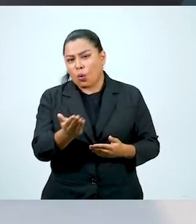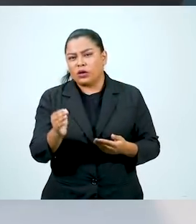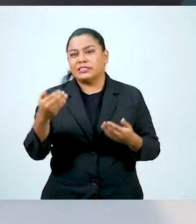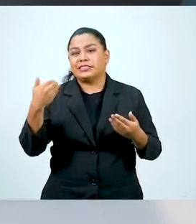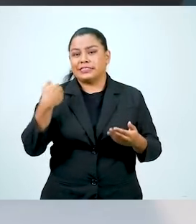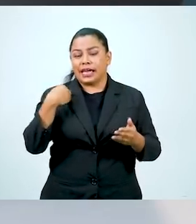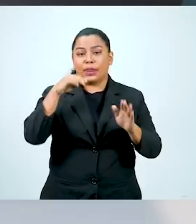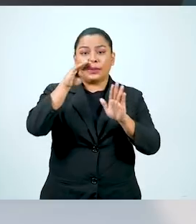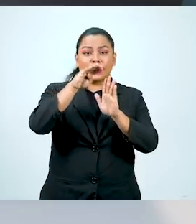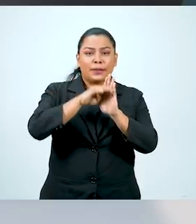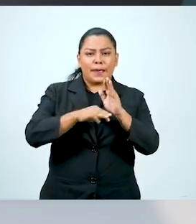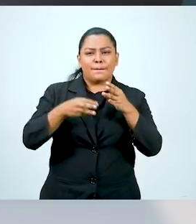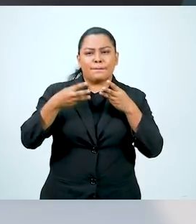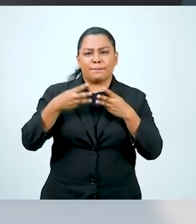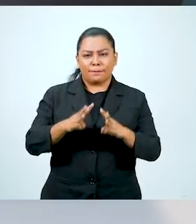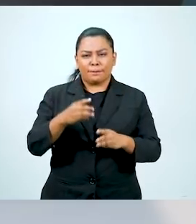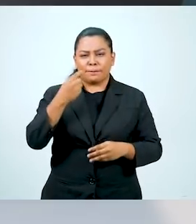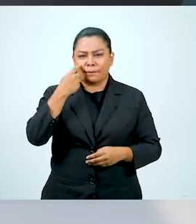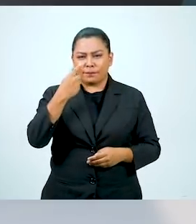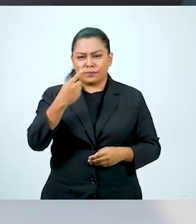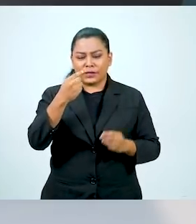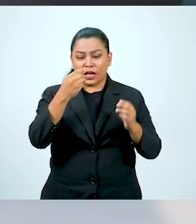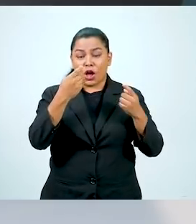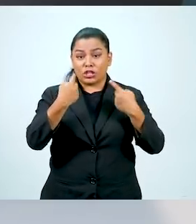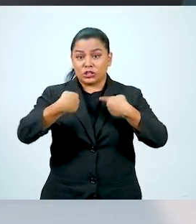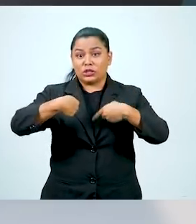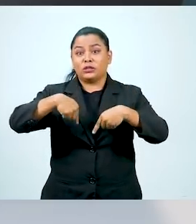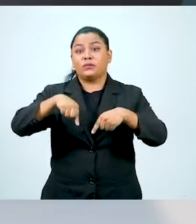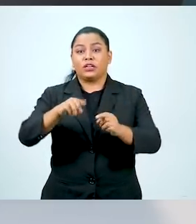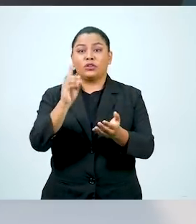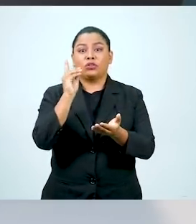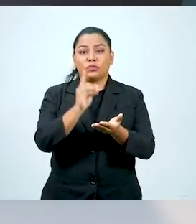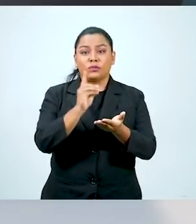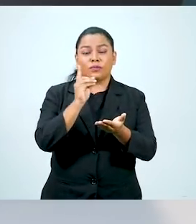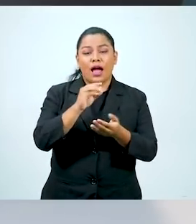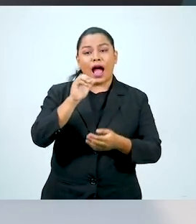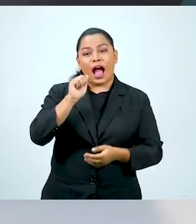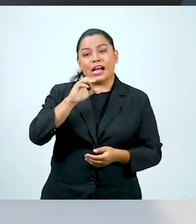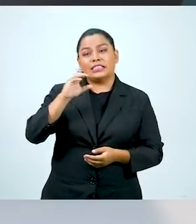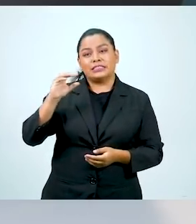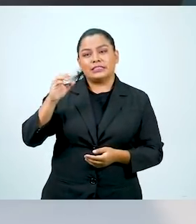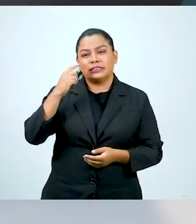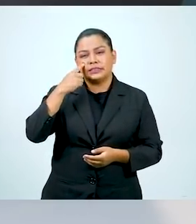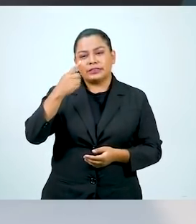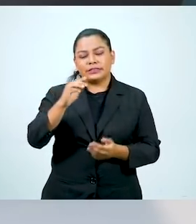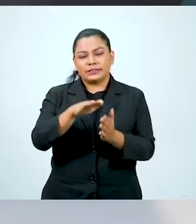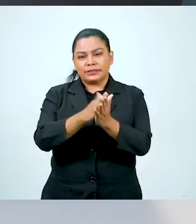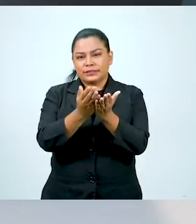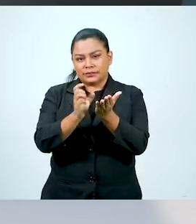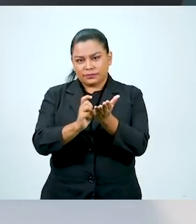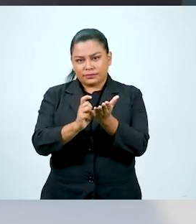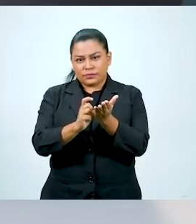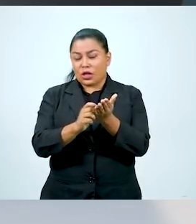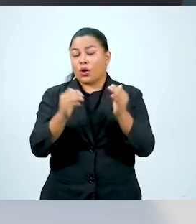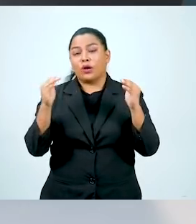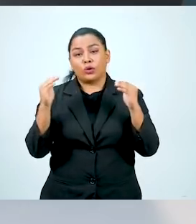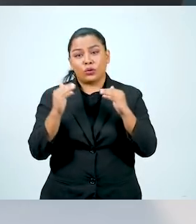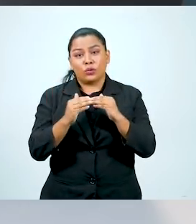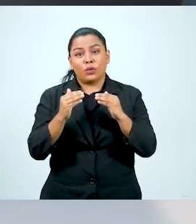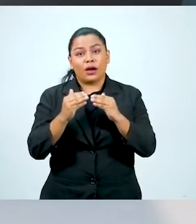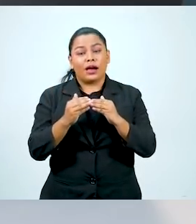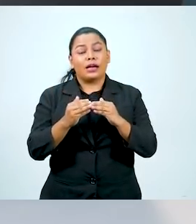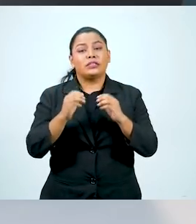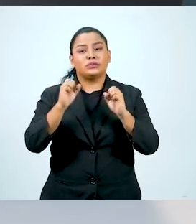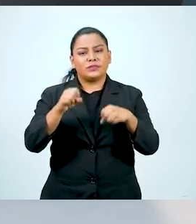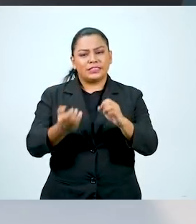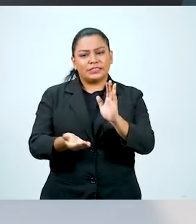guías metodológicas, vamos a hablar de la secuencia didáctica ACC que se encuentra en el libro de texto y que también es